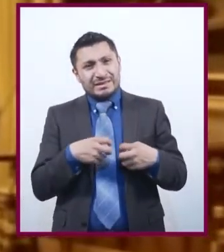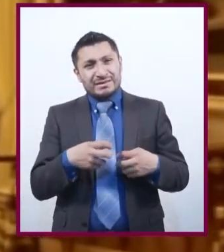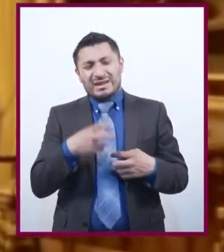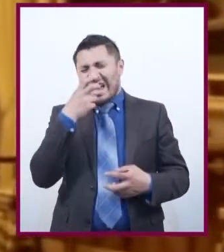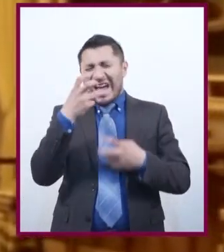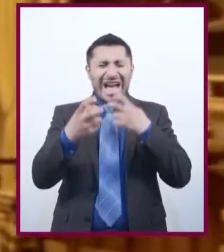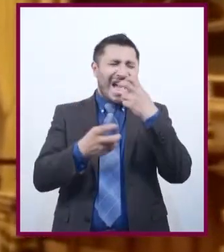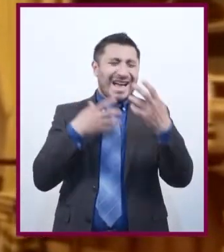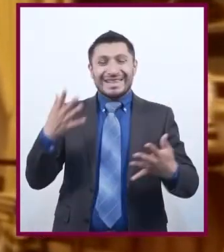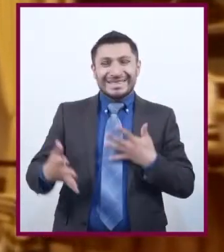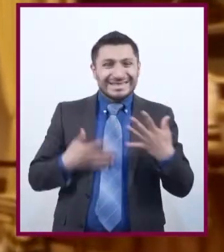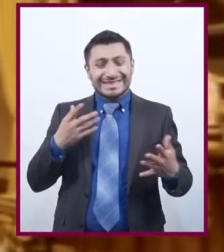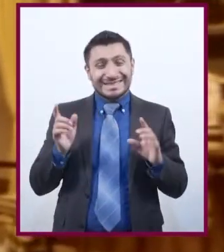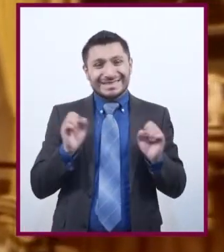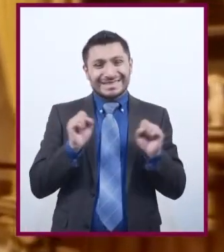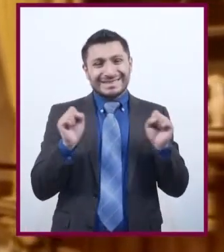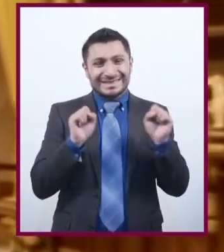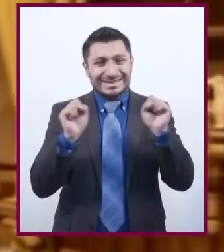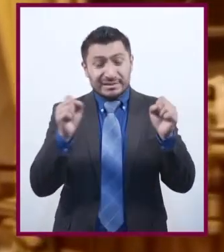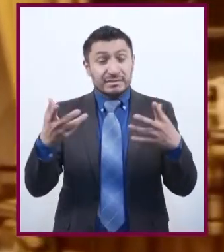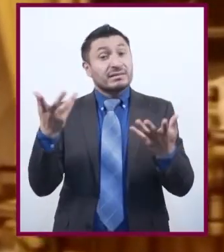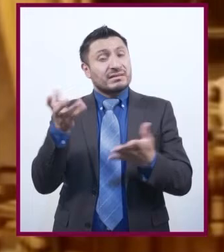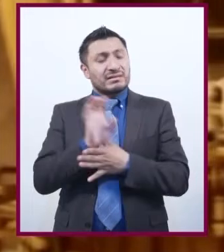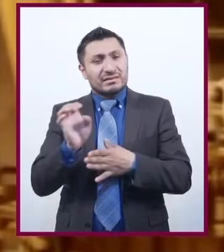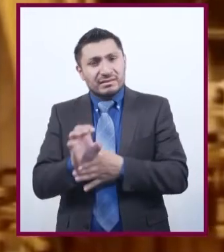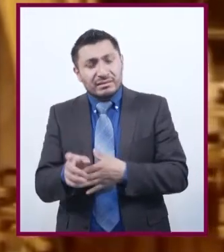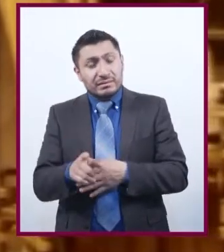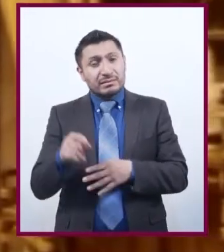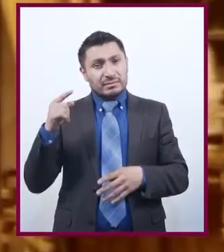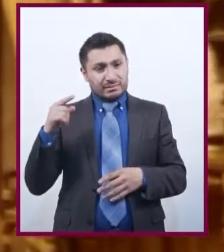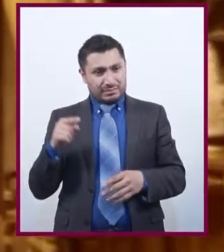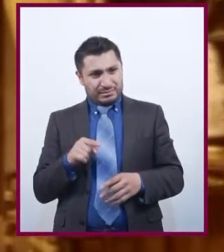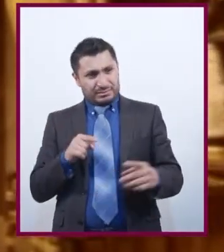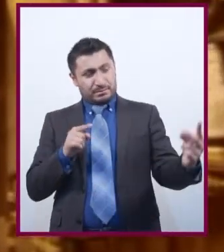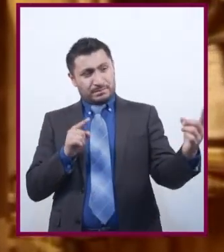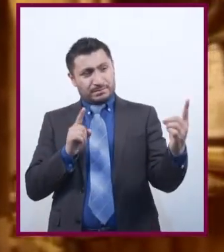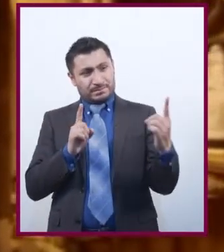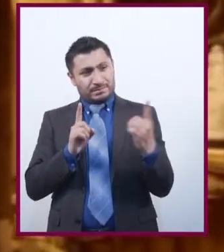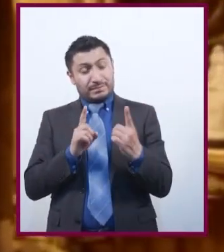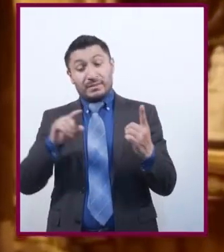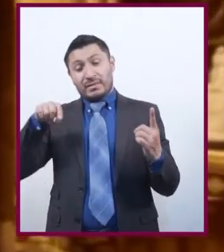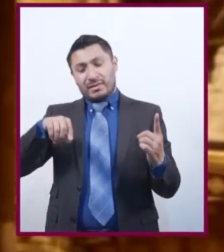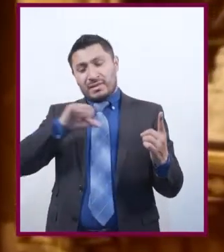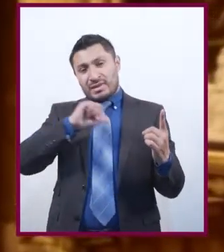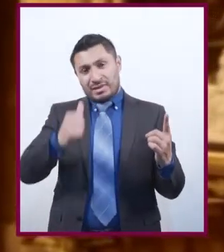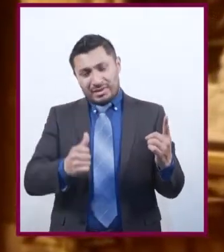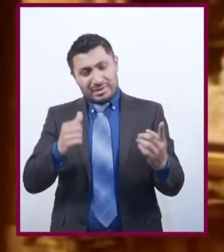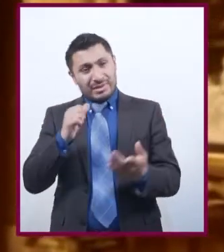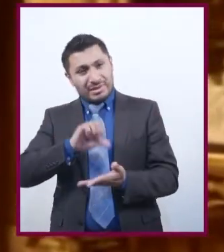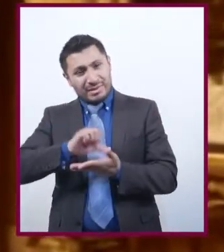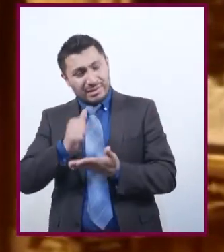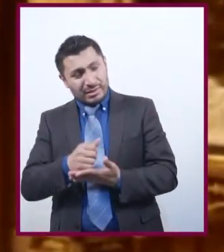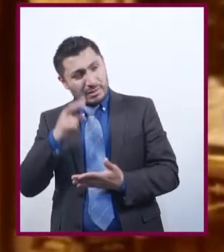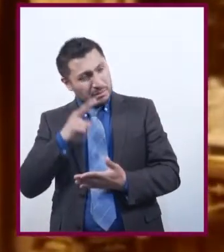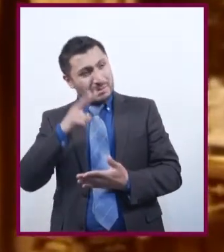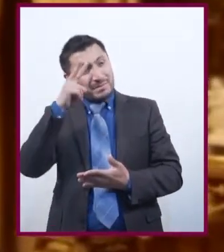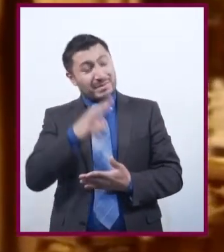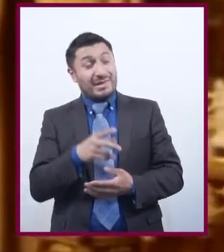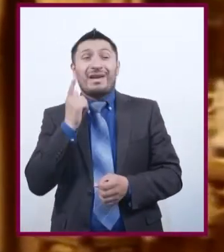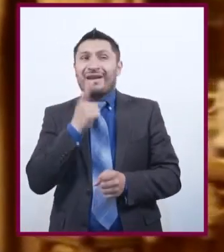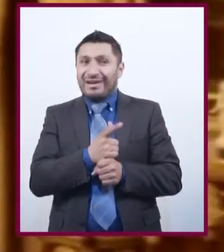tembló el corazón dejó escapar un grito de alegría y avanzó entonces la figura avanzó también y el enanito